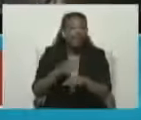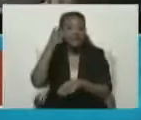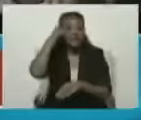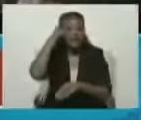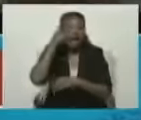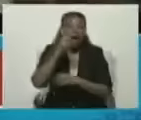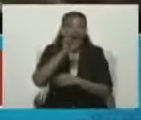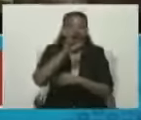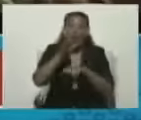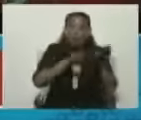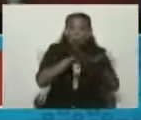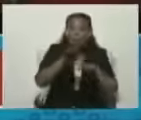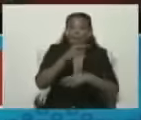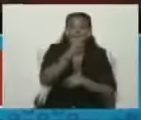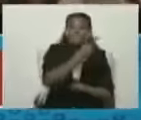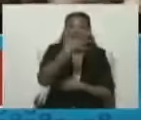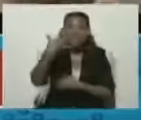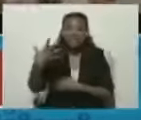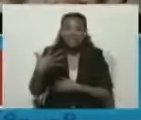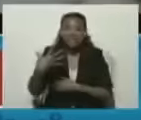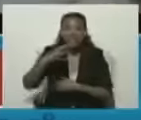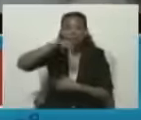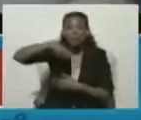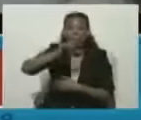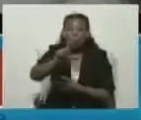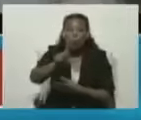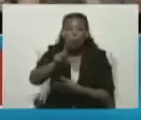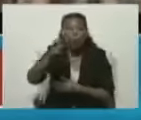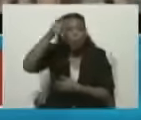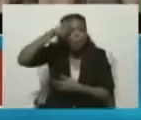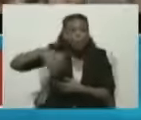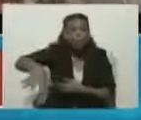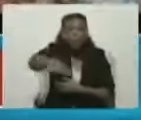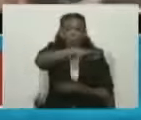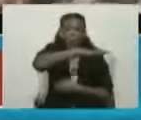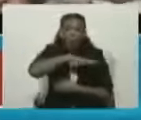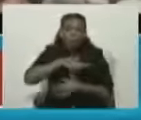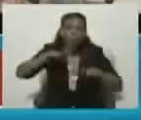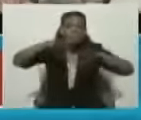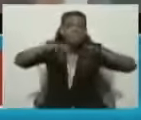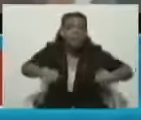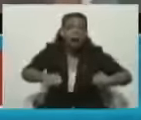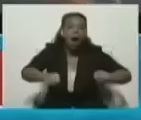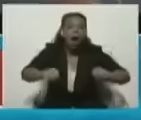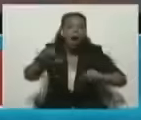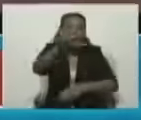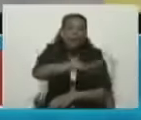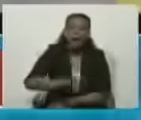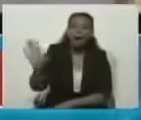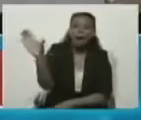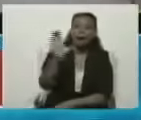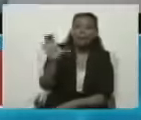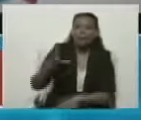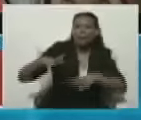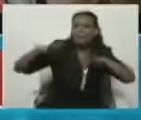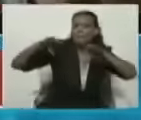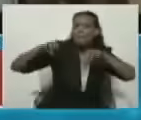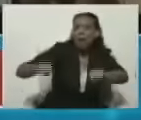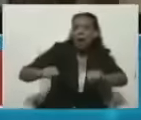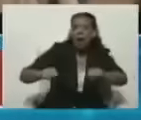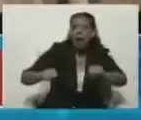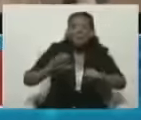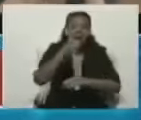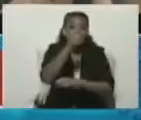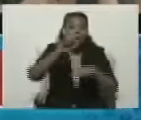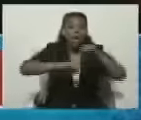jueves 25, el pueblo toma la Gran Caracas. Desde las